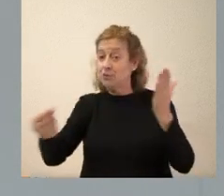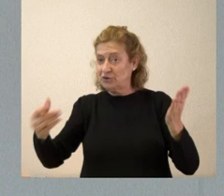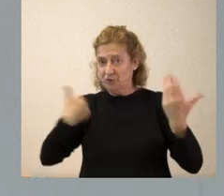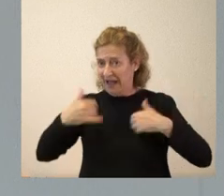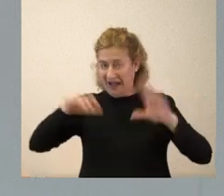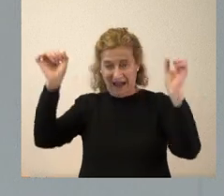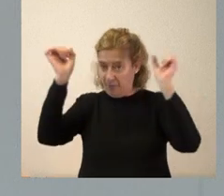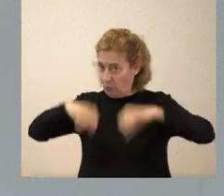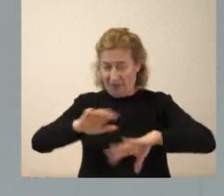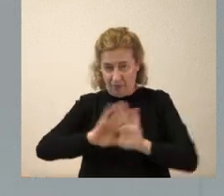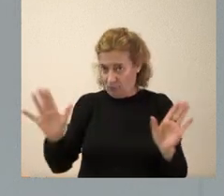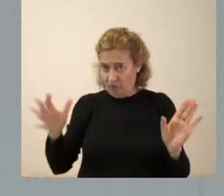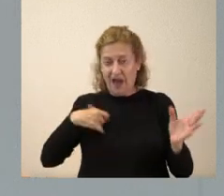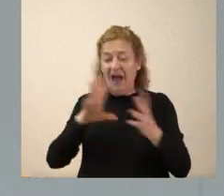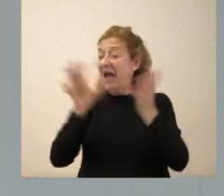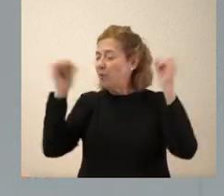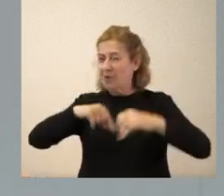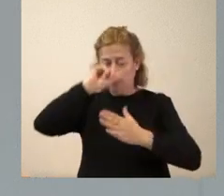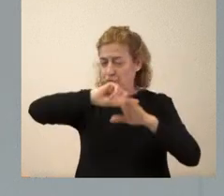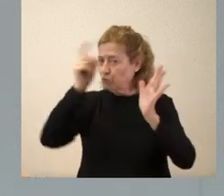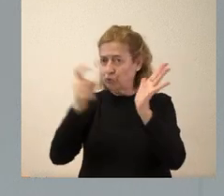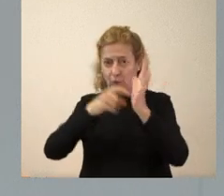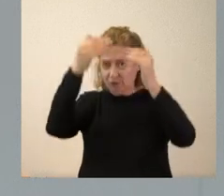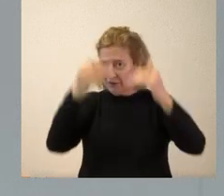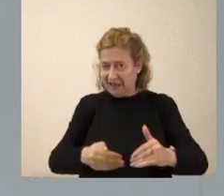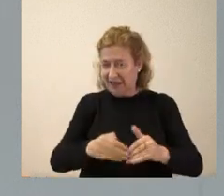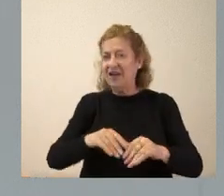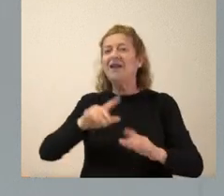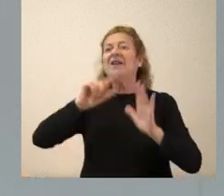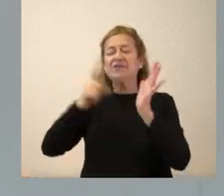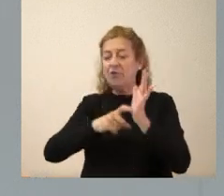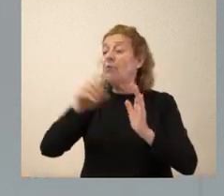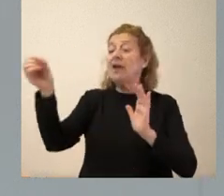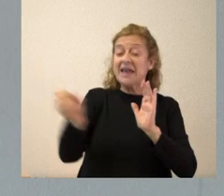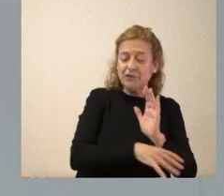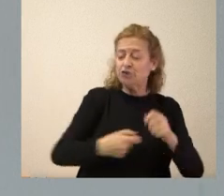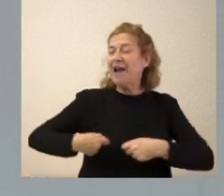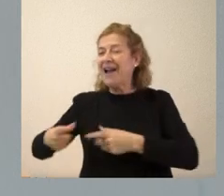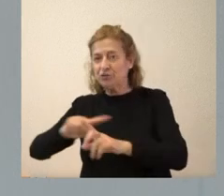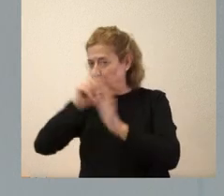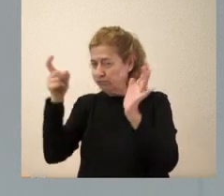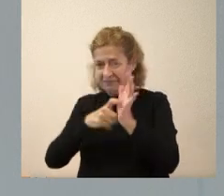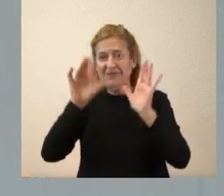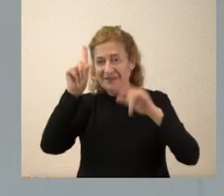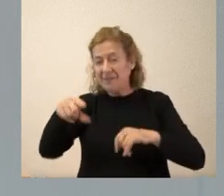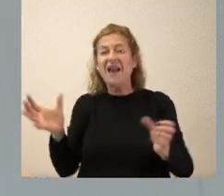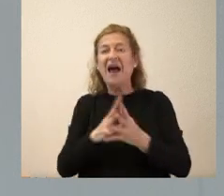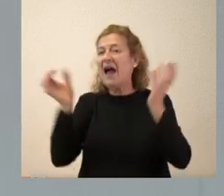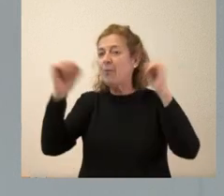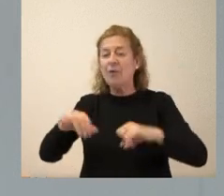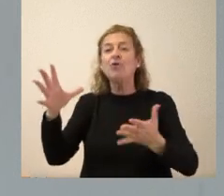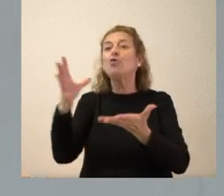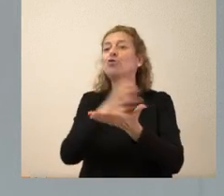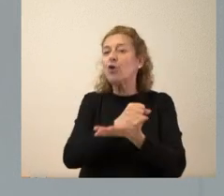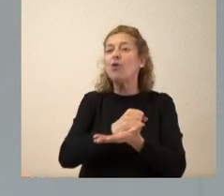que se ha aprobado en su integridad se ha aprobado en su estado de ingresos y gastos y se ha aprobado también todo lo que tiene que ver